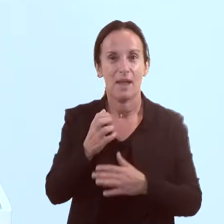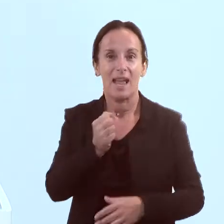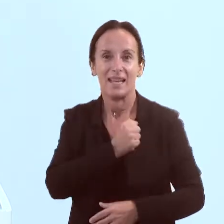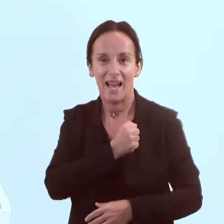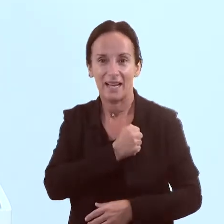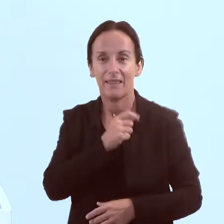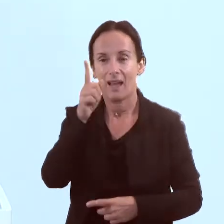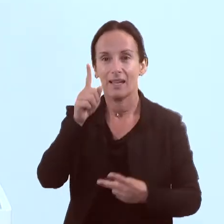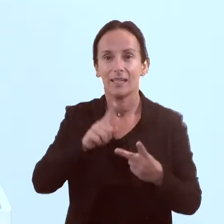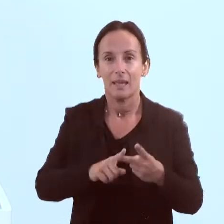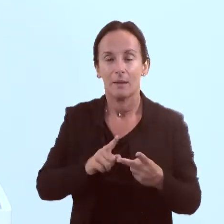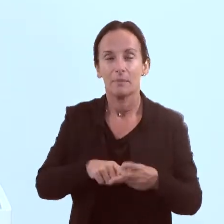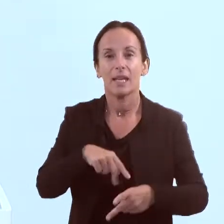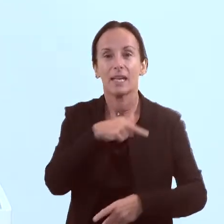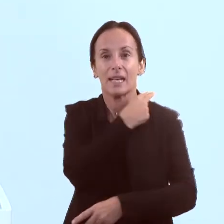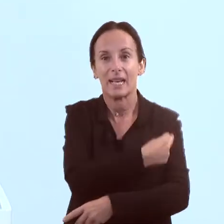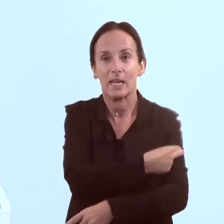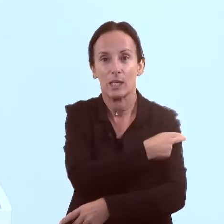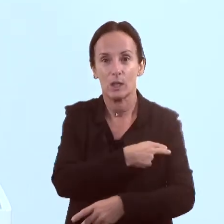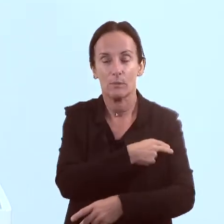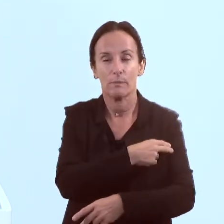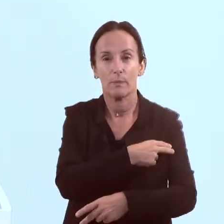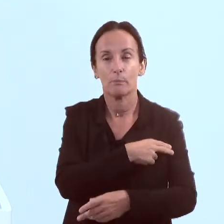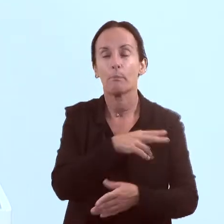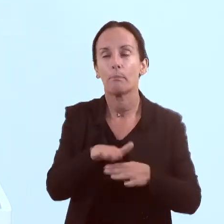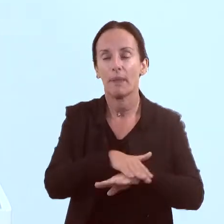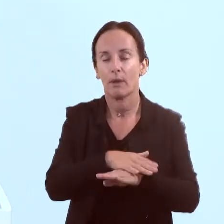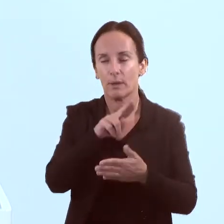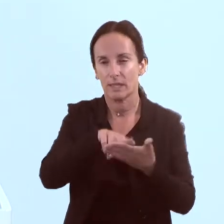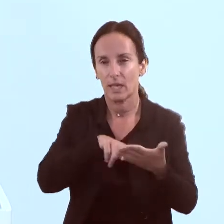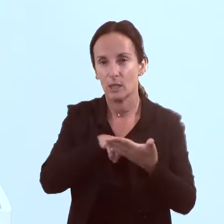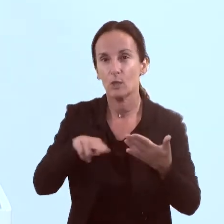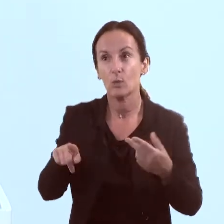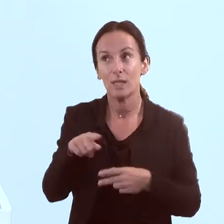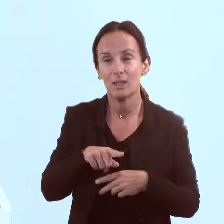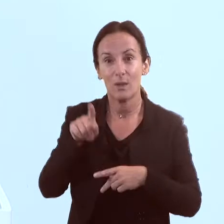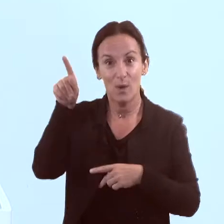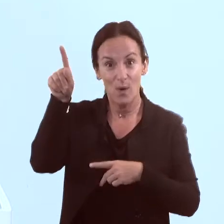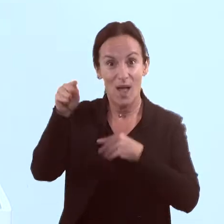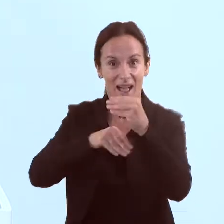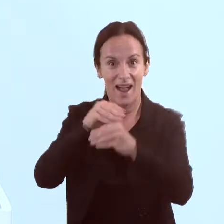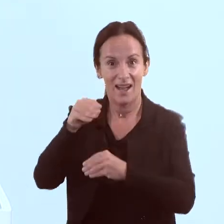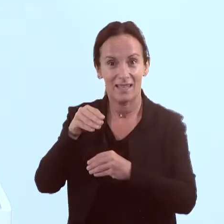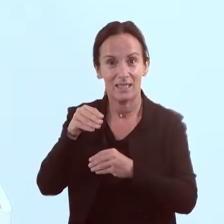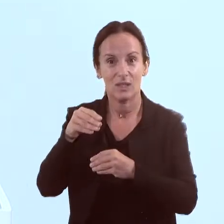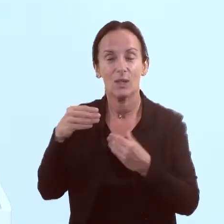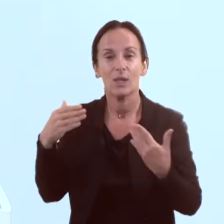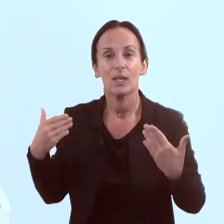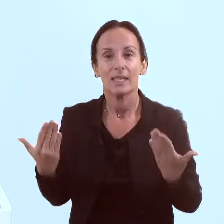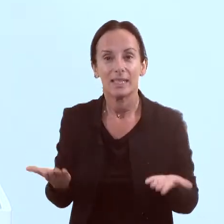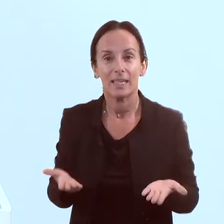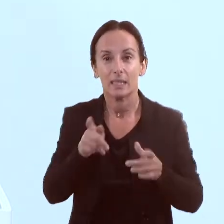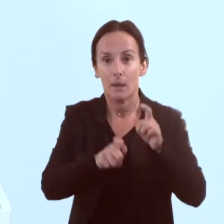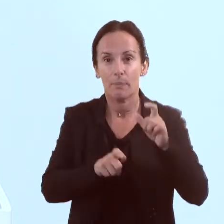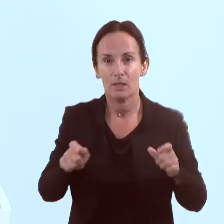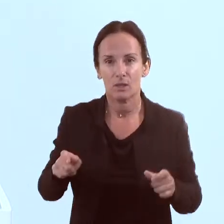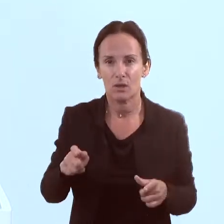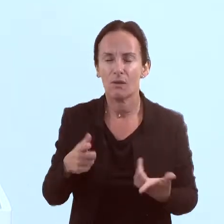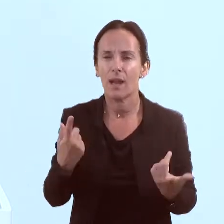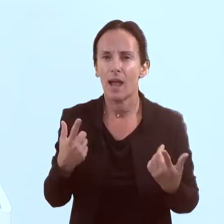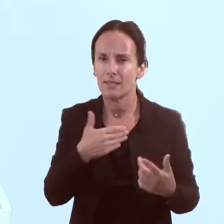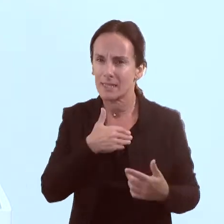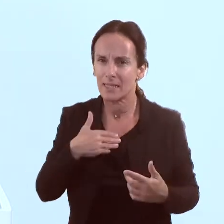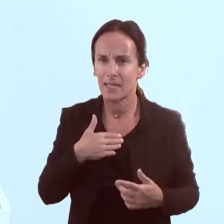y en Reino Unido, vamos a replicar esta experiencia de transferencias directas en que personas que quieren hacer un proceso de autonomía que tiene